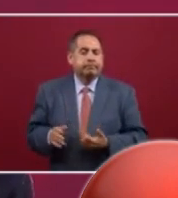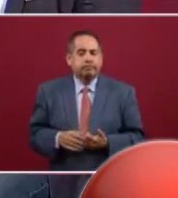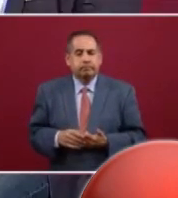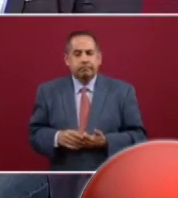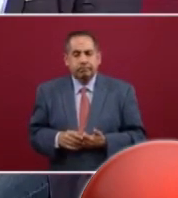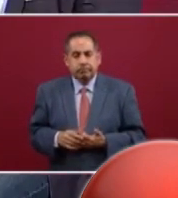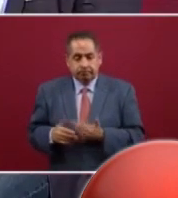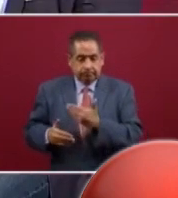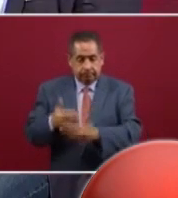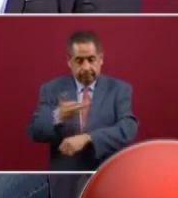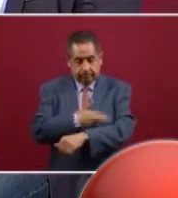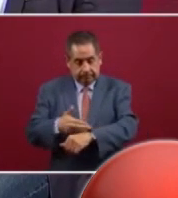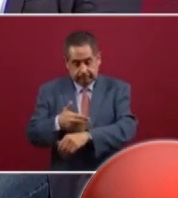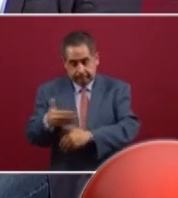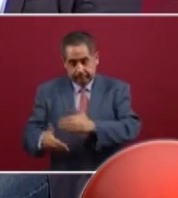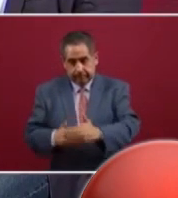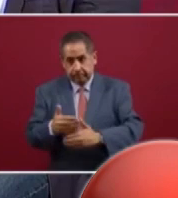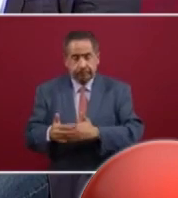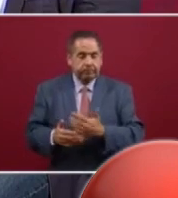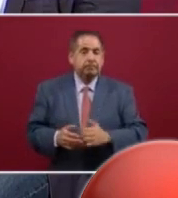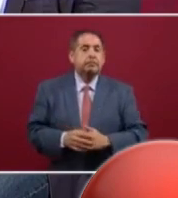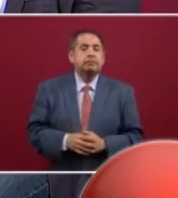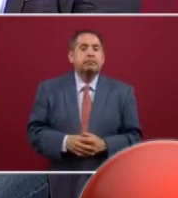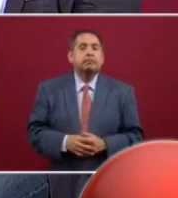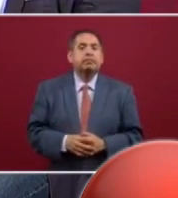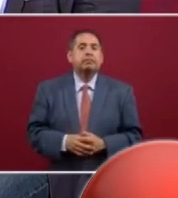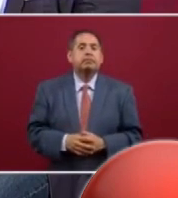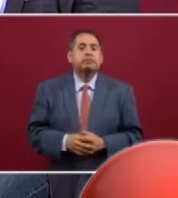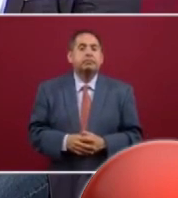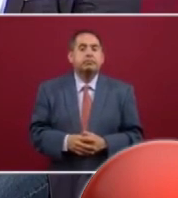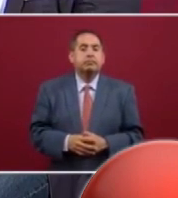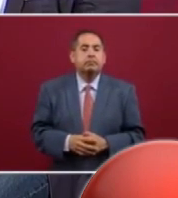todo el proceso, que fue